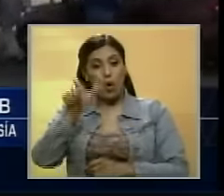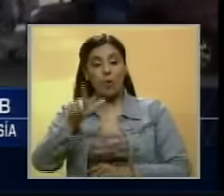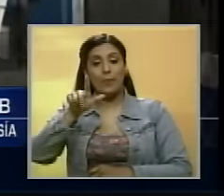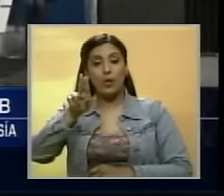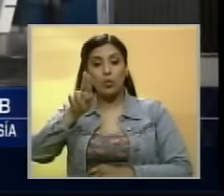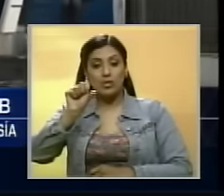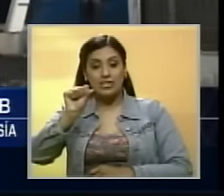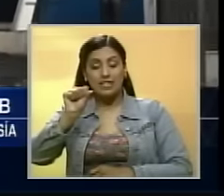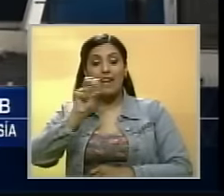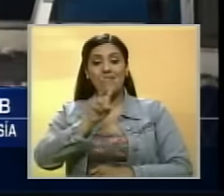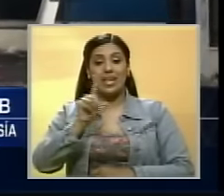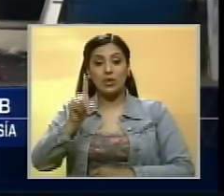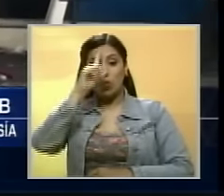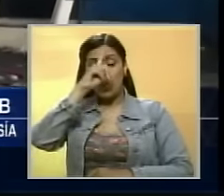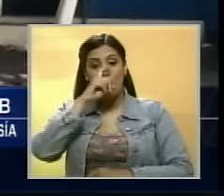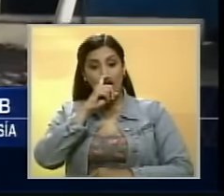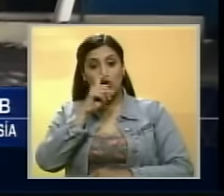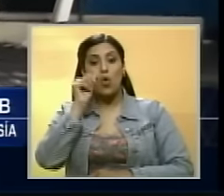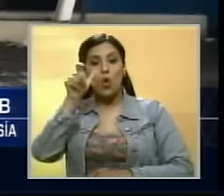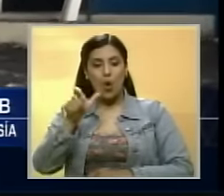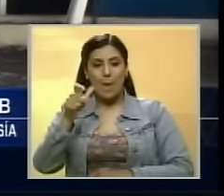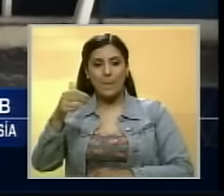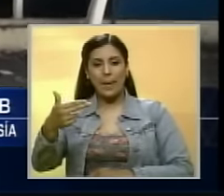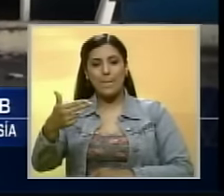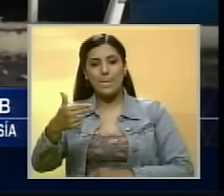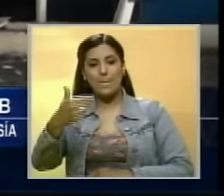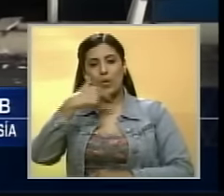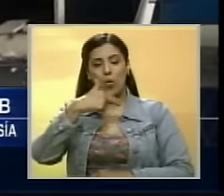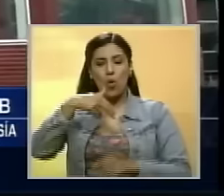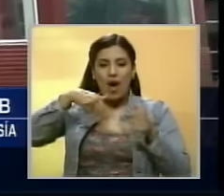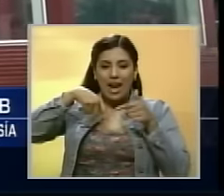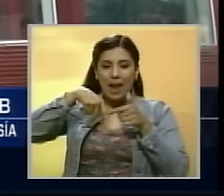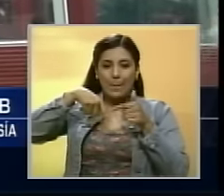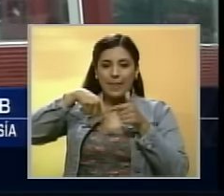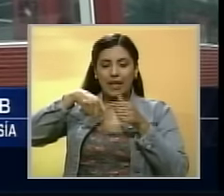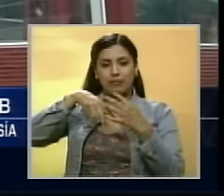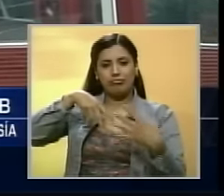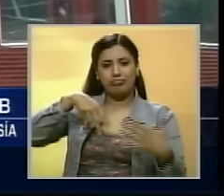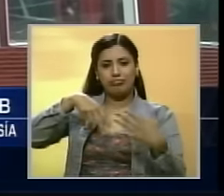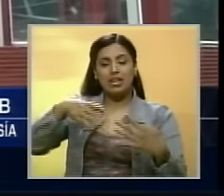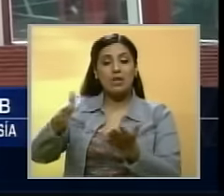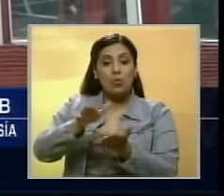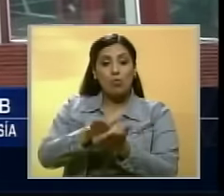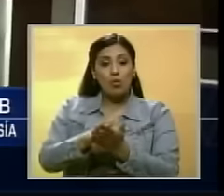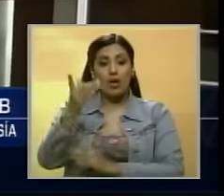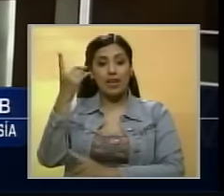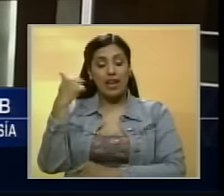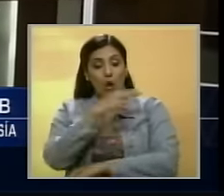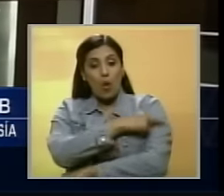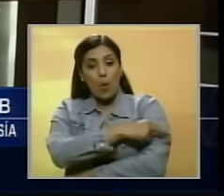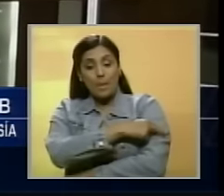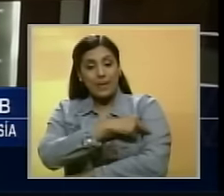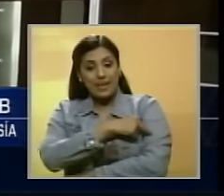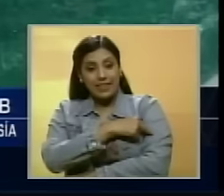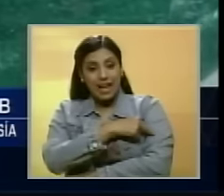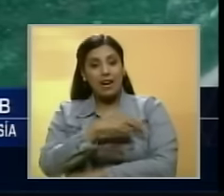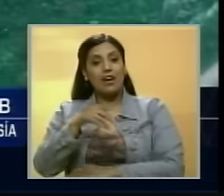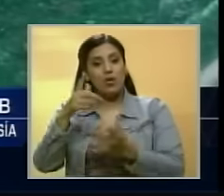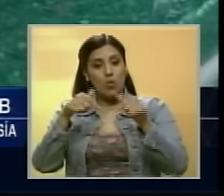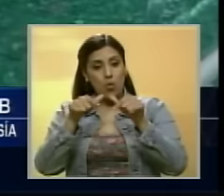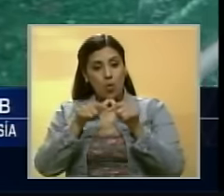Fuentes Bermúdez de 21 años de edad recibió un disparo en la pierna y falleció la mañana del pasado 11 de junio en el hospital Santos I al